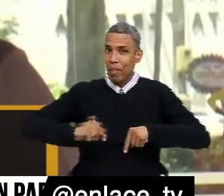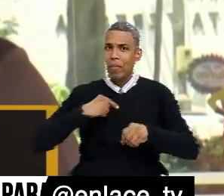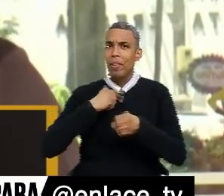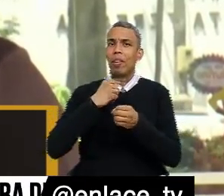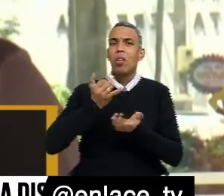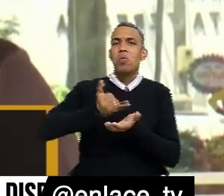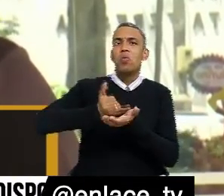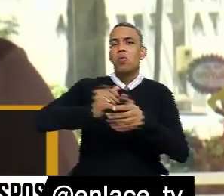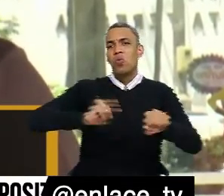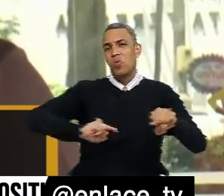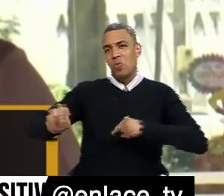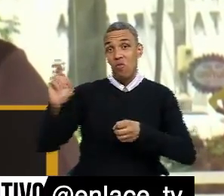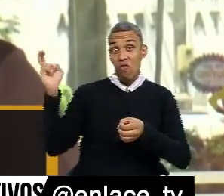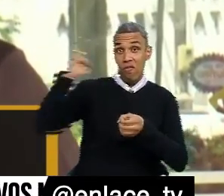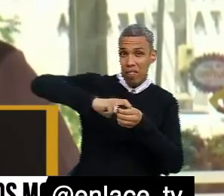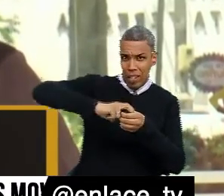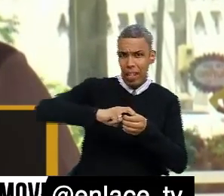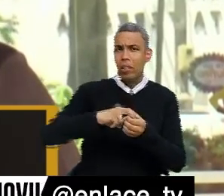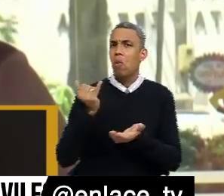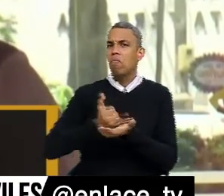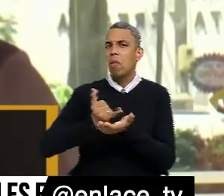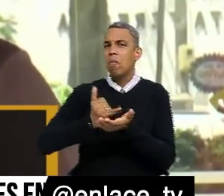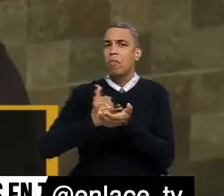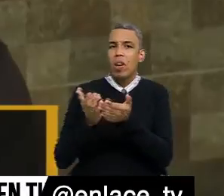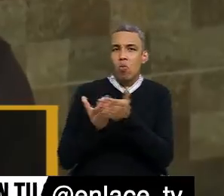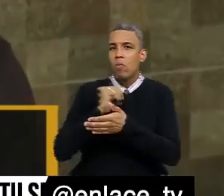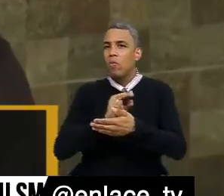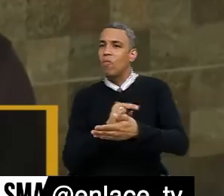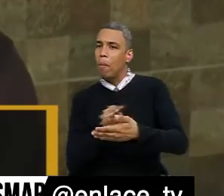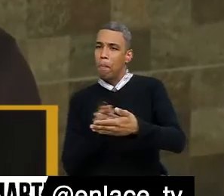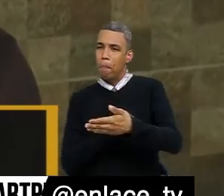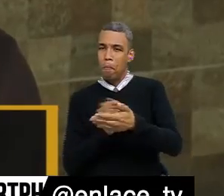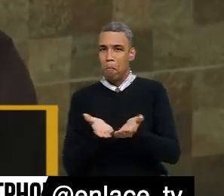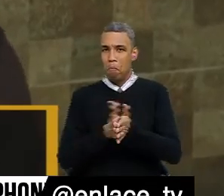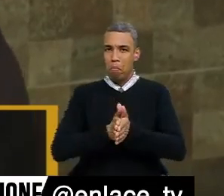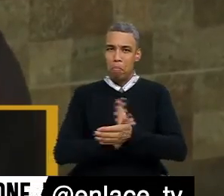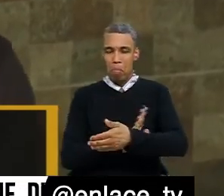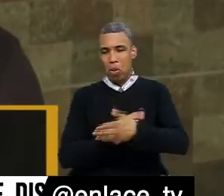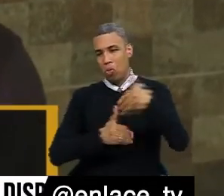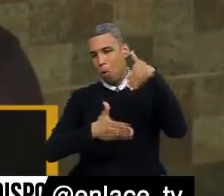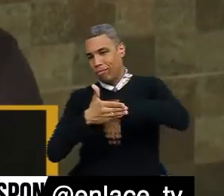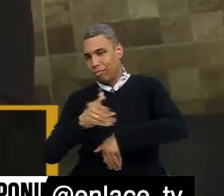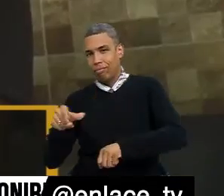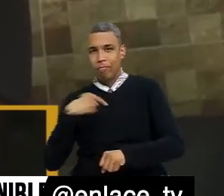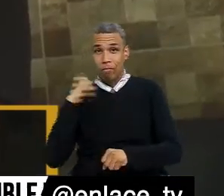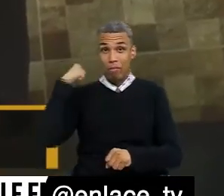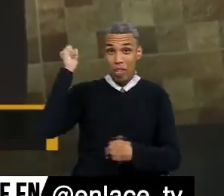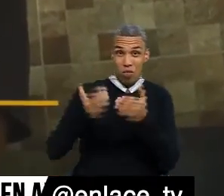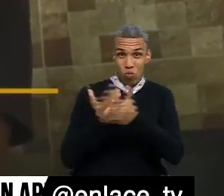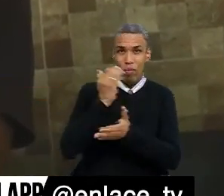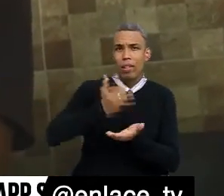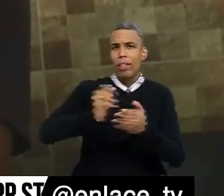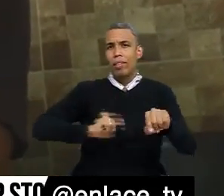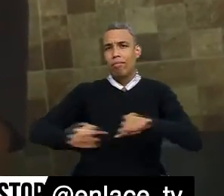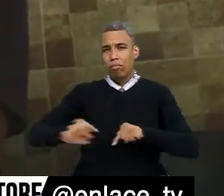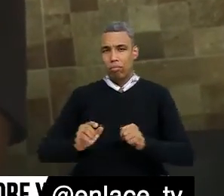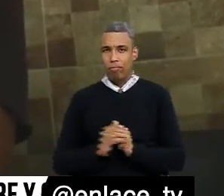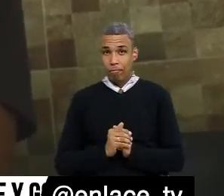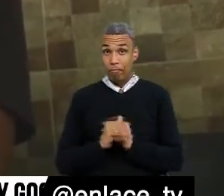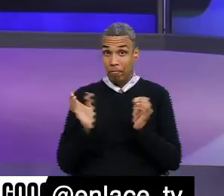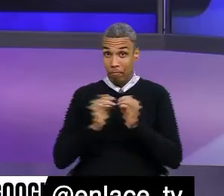directiva de la federación, el cual hacemos parte de la ciudad de Barranca Bermeja. La delegación de Barranca Bermeja buscará obtener la sede para el próximo Congreso